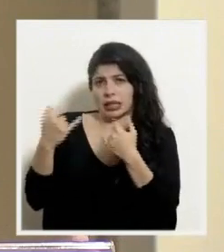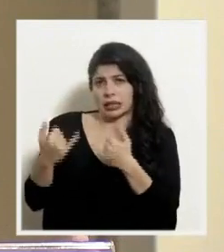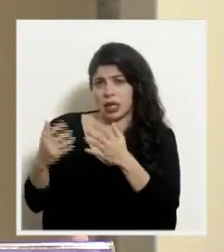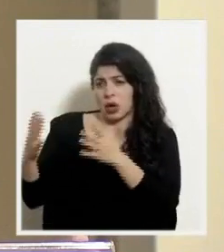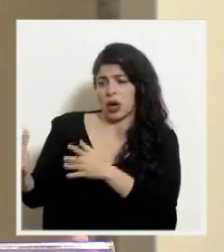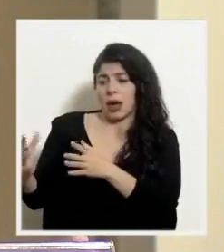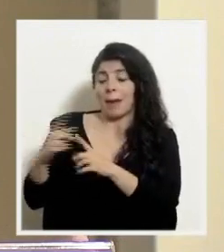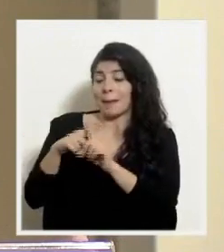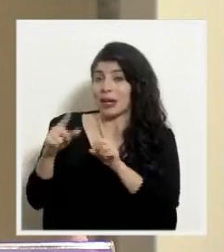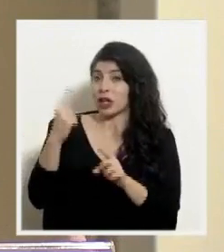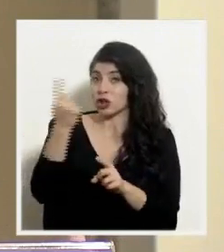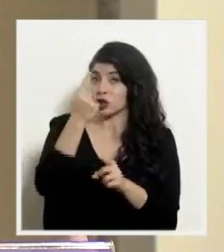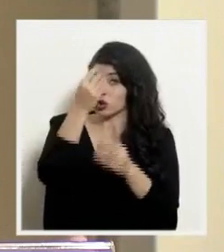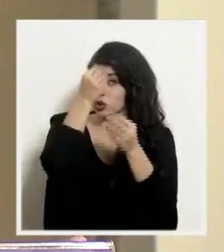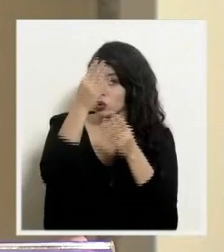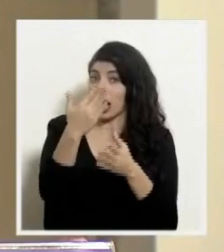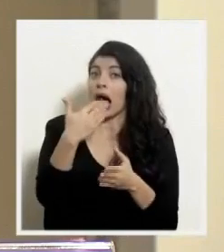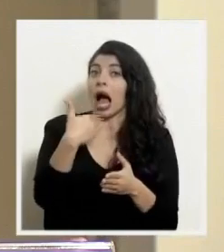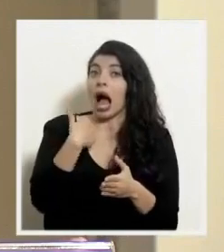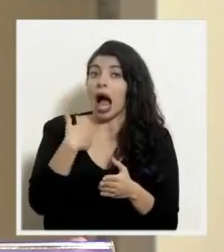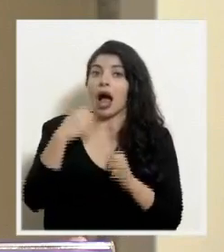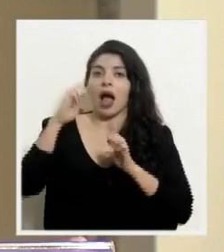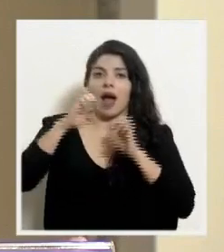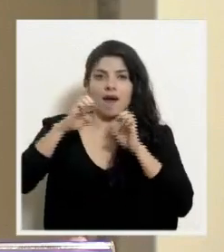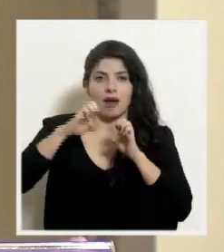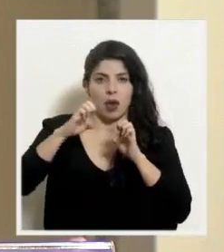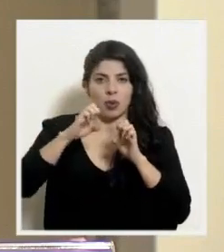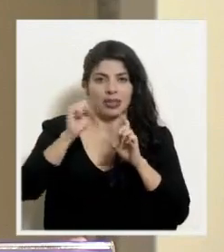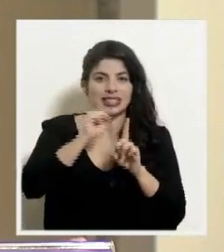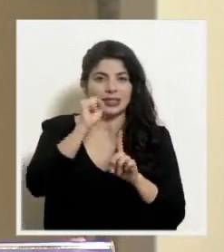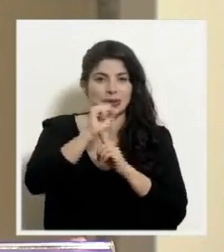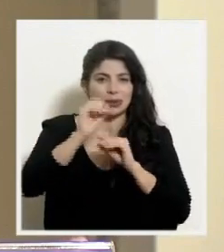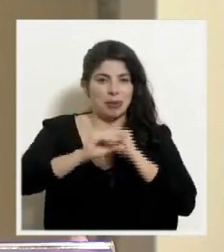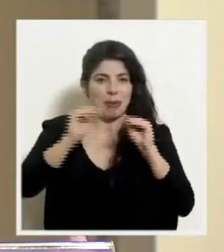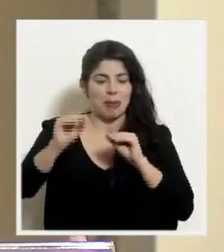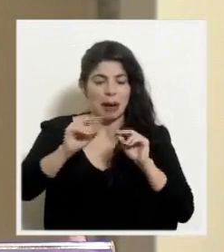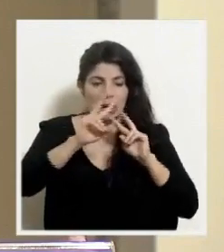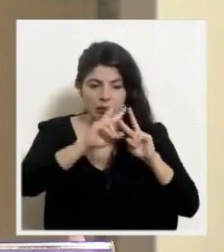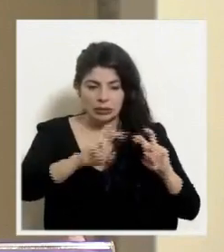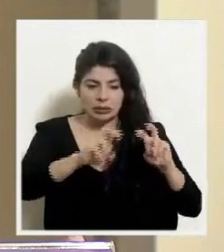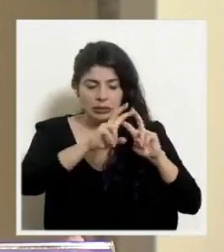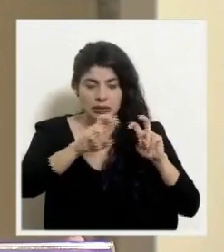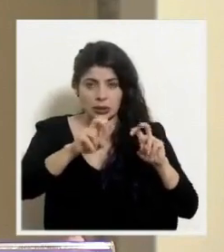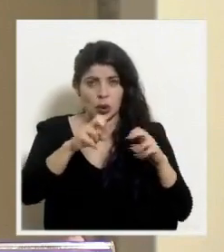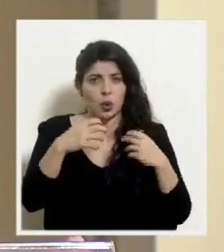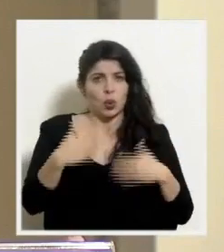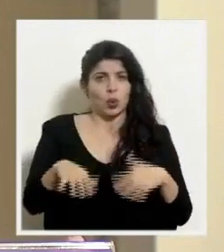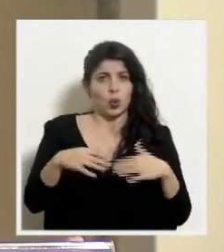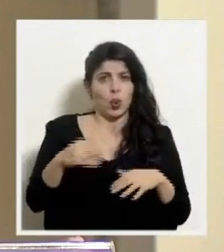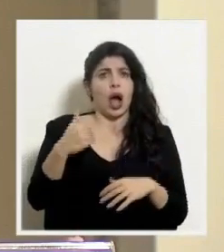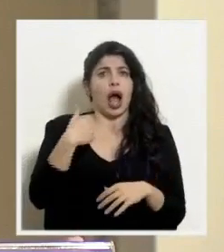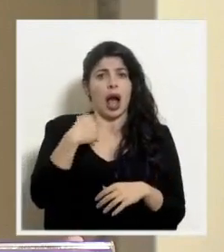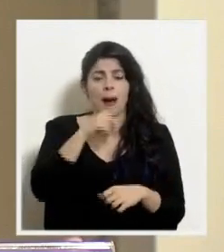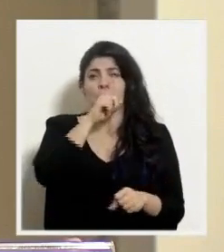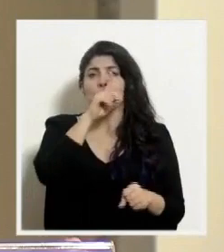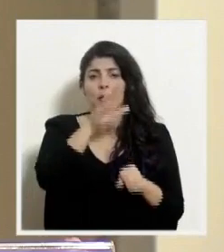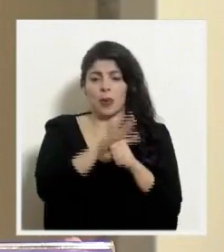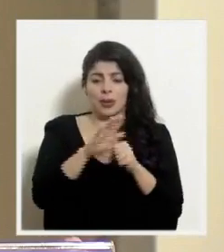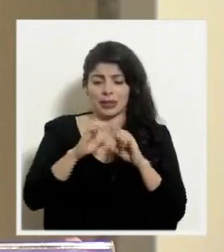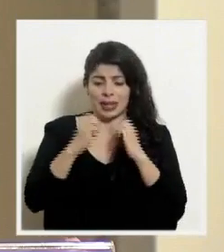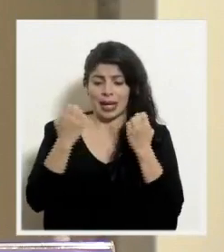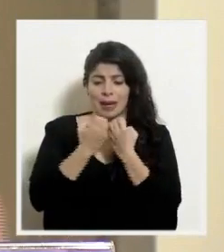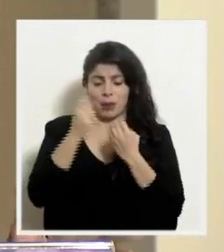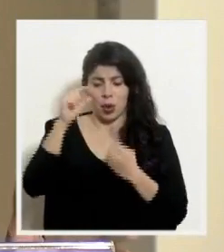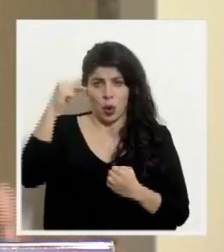más mencionar pues que hay una evaluación permanente de los escenarios epidemiológicos y hay un compromiso del equipo